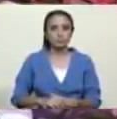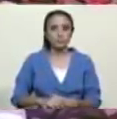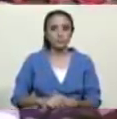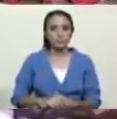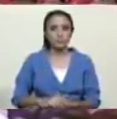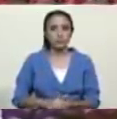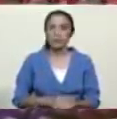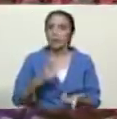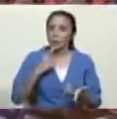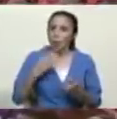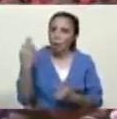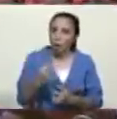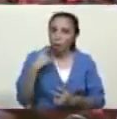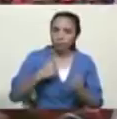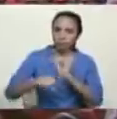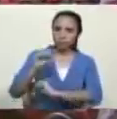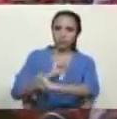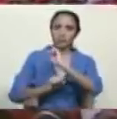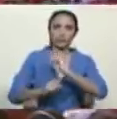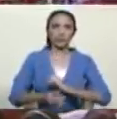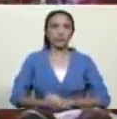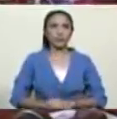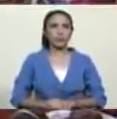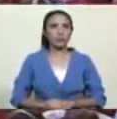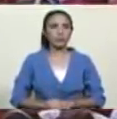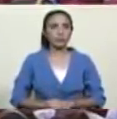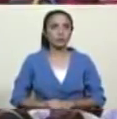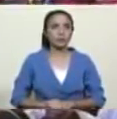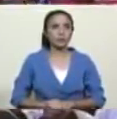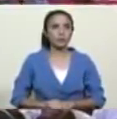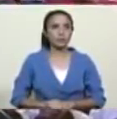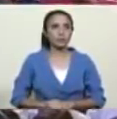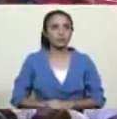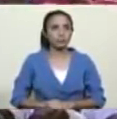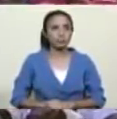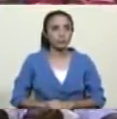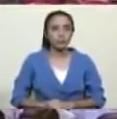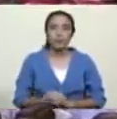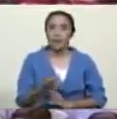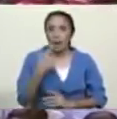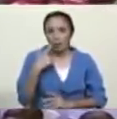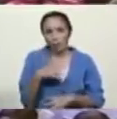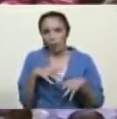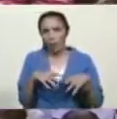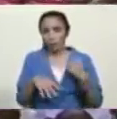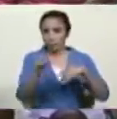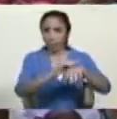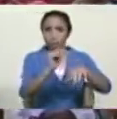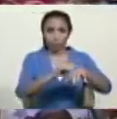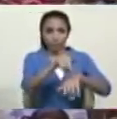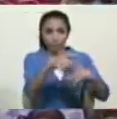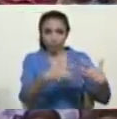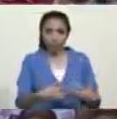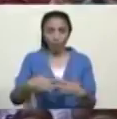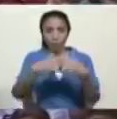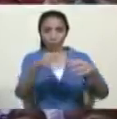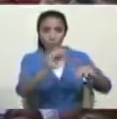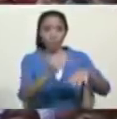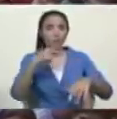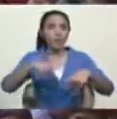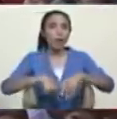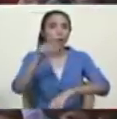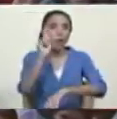Estamos obligados a defendernos. Se lo hemos advertido al imperialismo una y mil veces. Aquí el